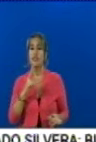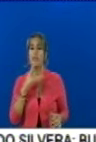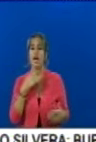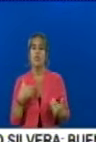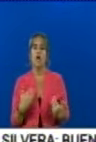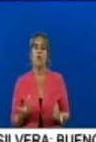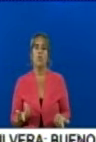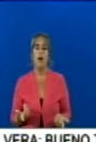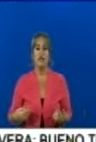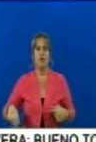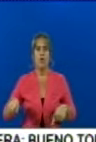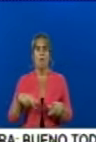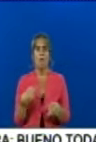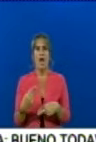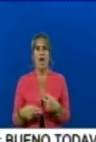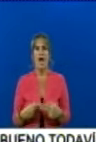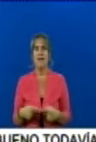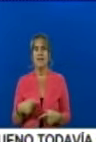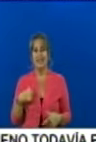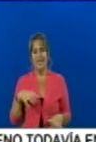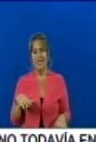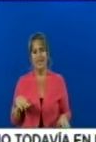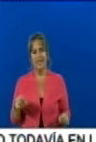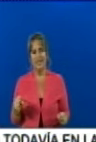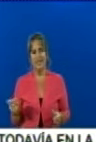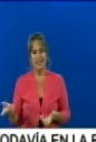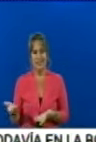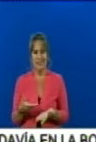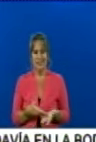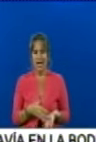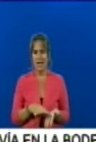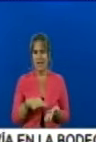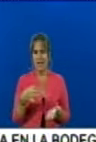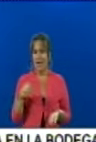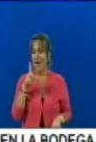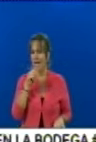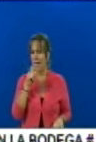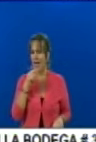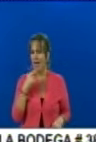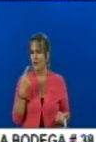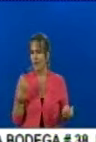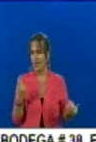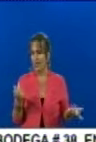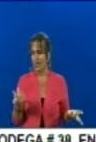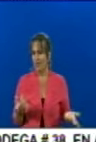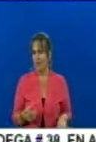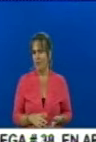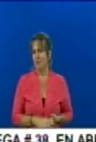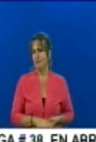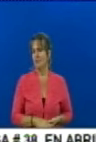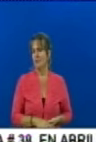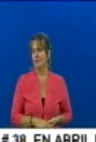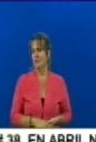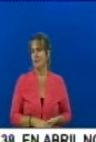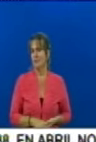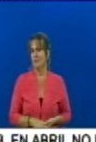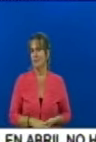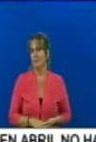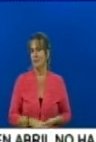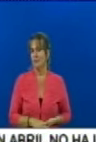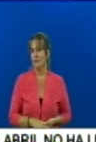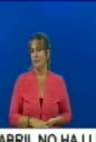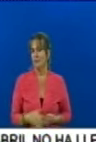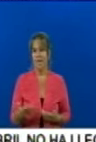cuándo se va a compensar, por supuesto, las cantidades de pollo que no se han adquirido. O sea